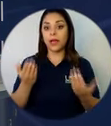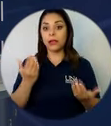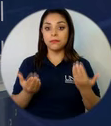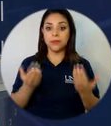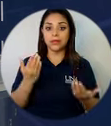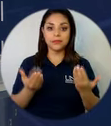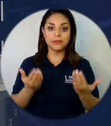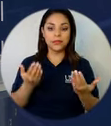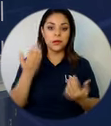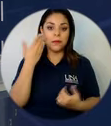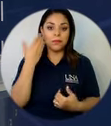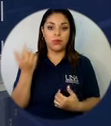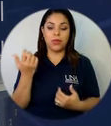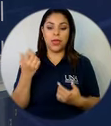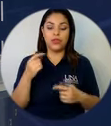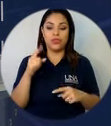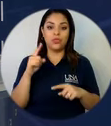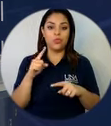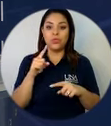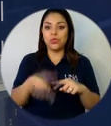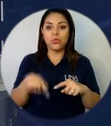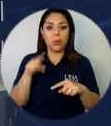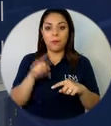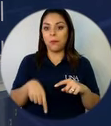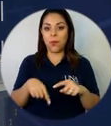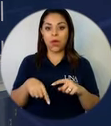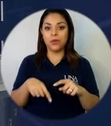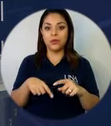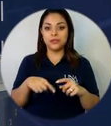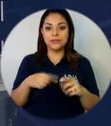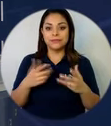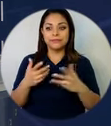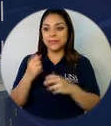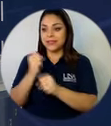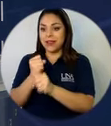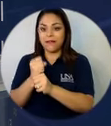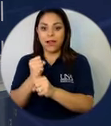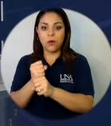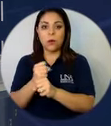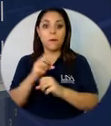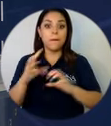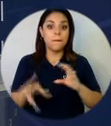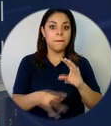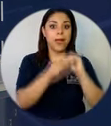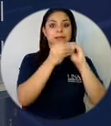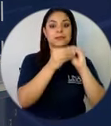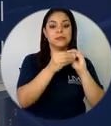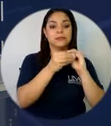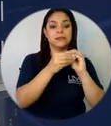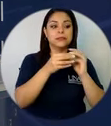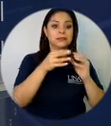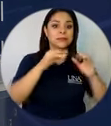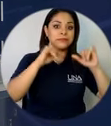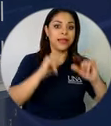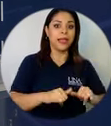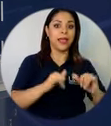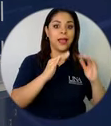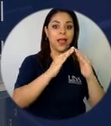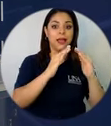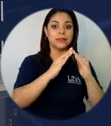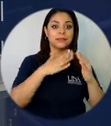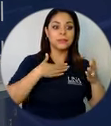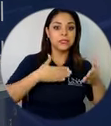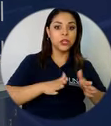sino también por el tema de no poder conciliar la parte laboral con esa recarga que hubo en materia de